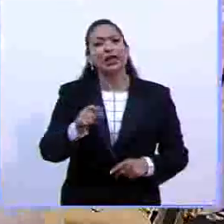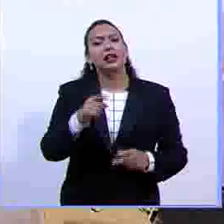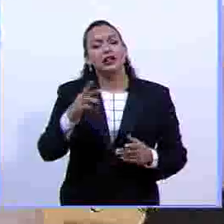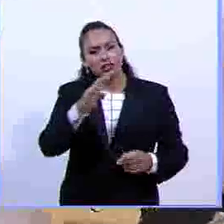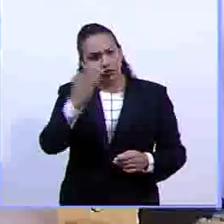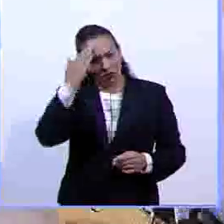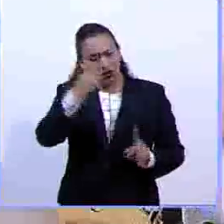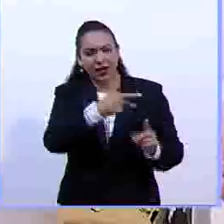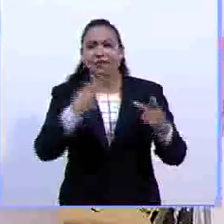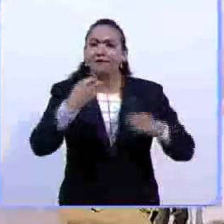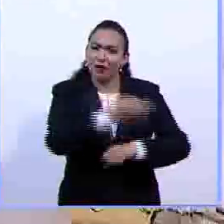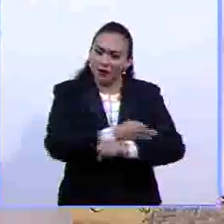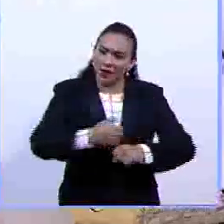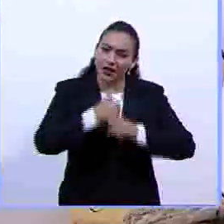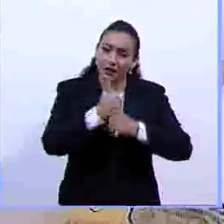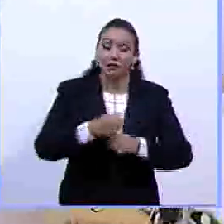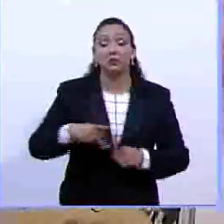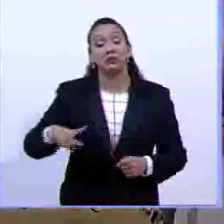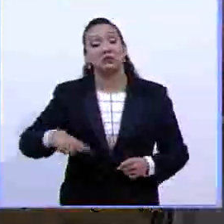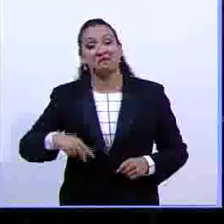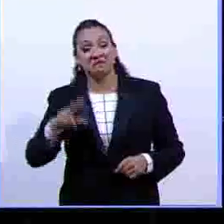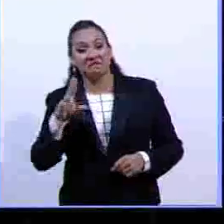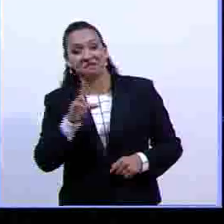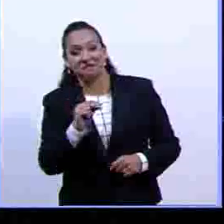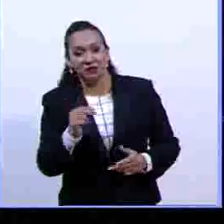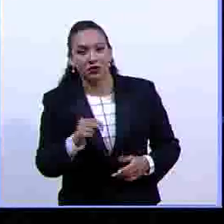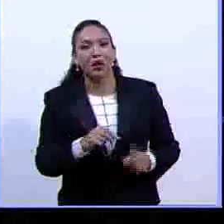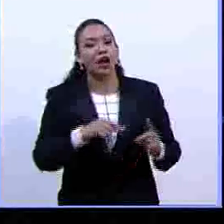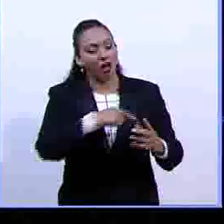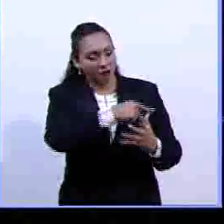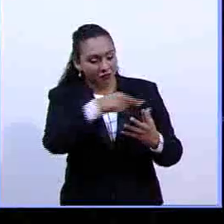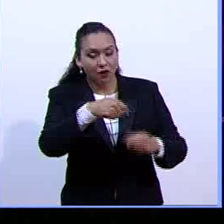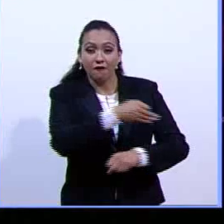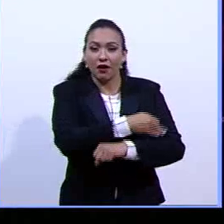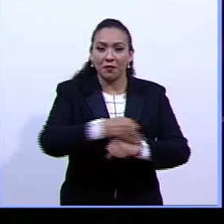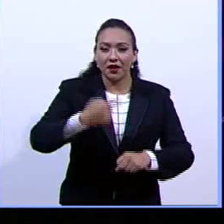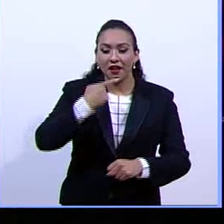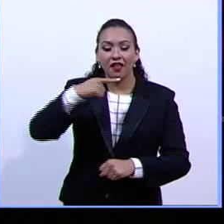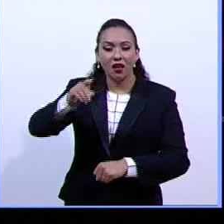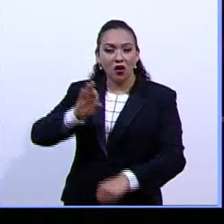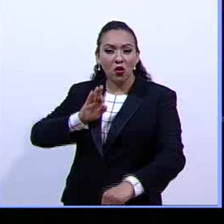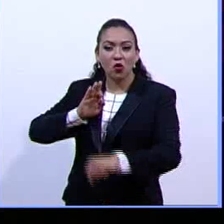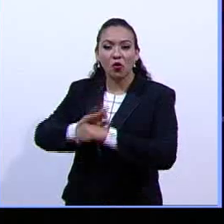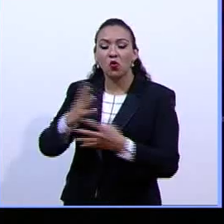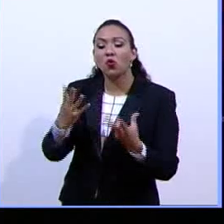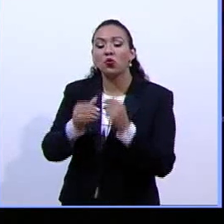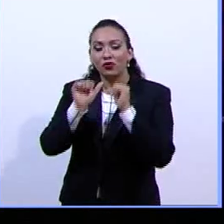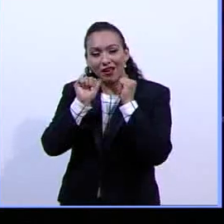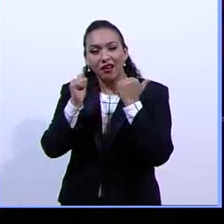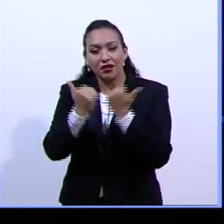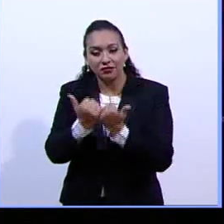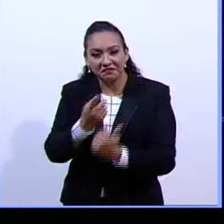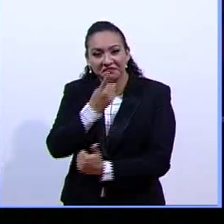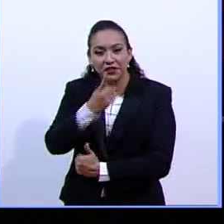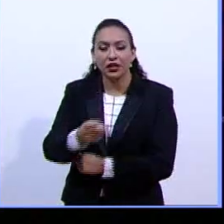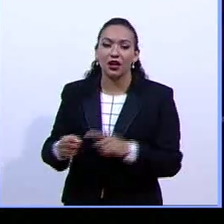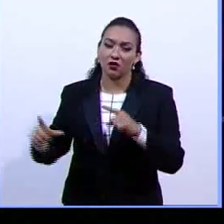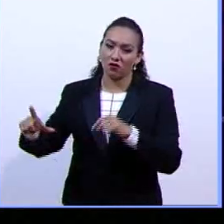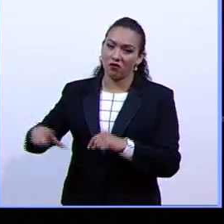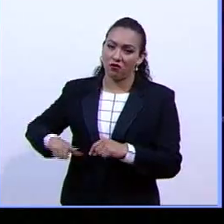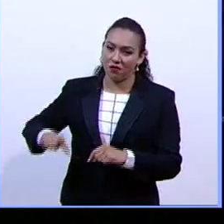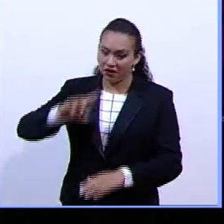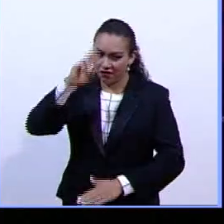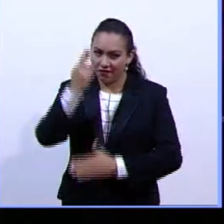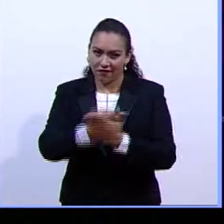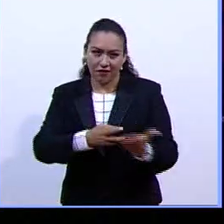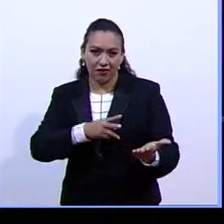víctimas. Ante la negativa, promovieron amparo directo junto a una asociación civil, argumentando la violación de sus